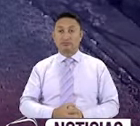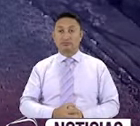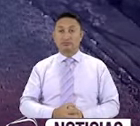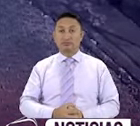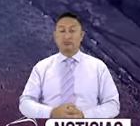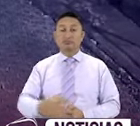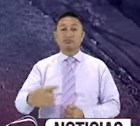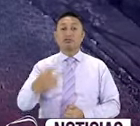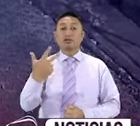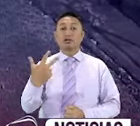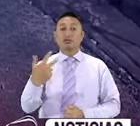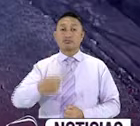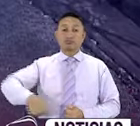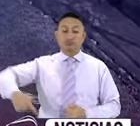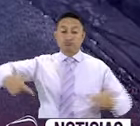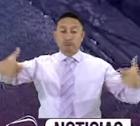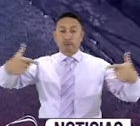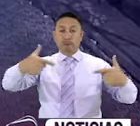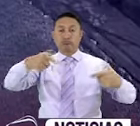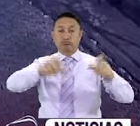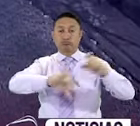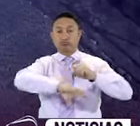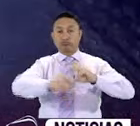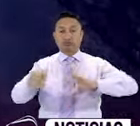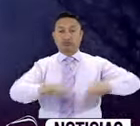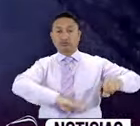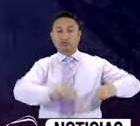hombres armados a robar a los ocupantes.